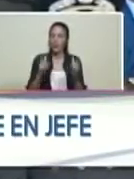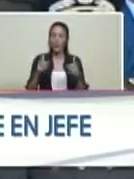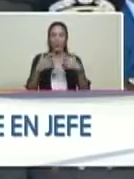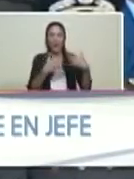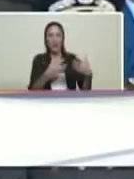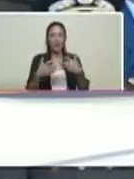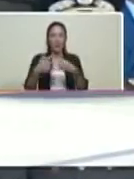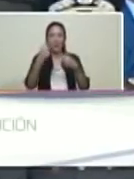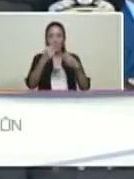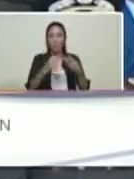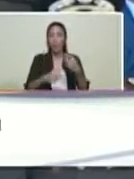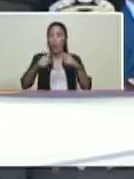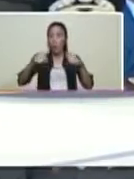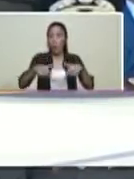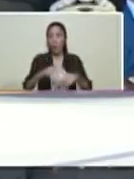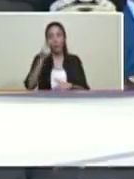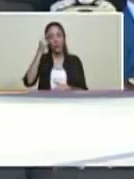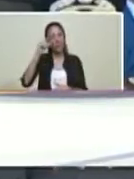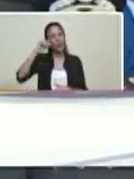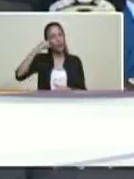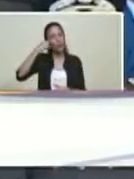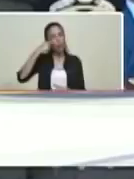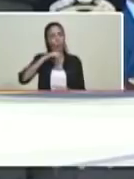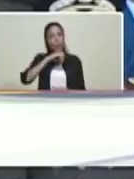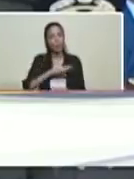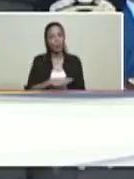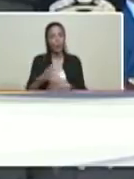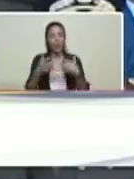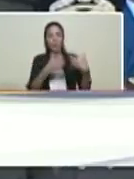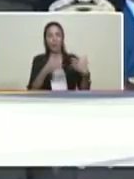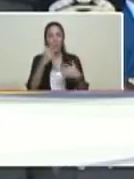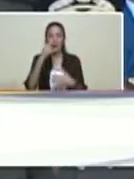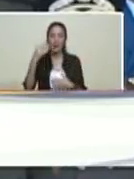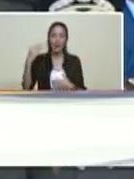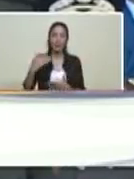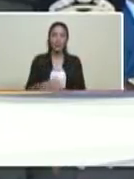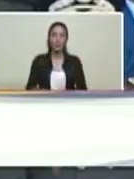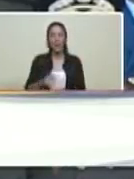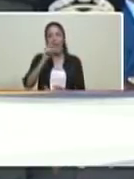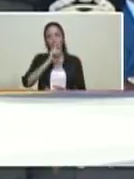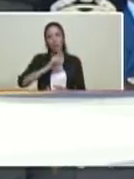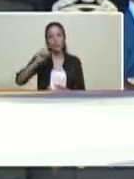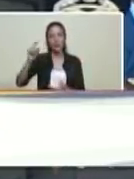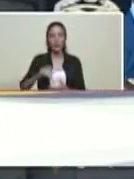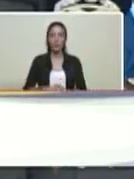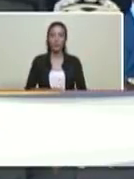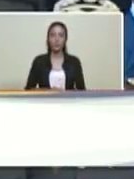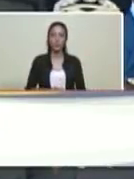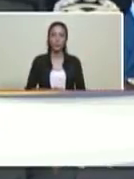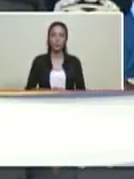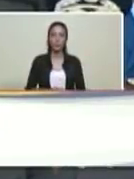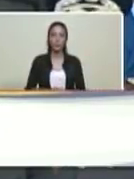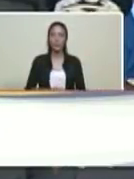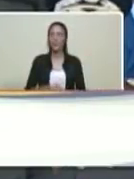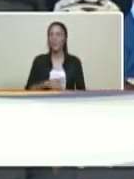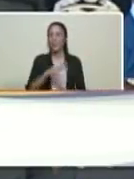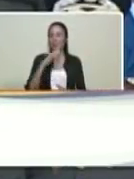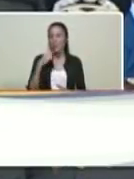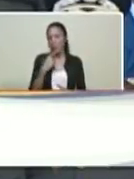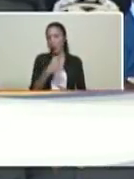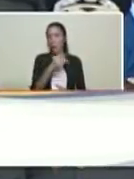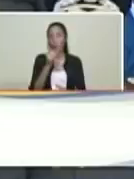si hoy con pichincha en su aniversario digo los verdaderos